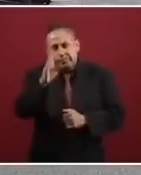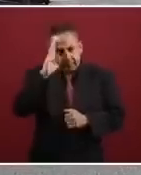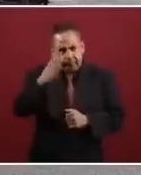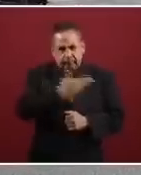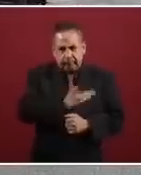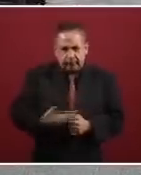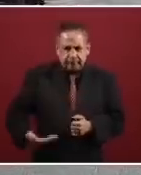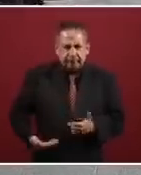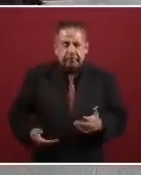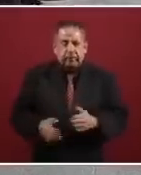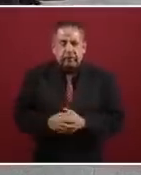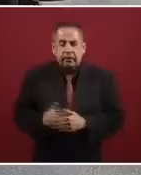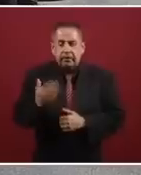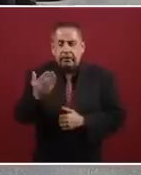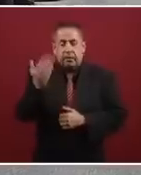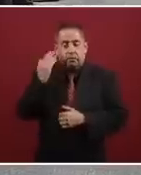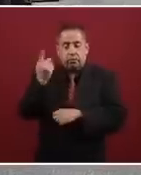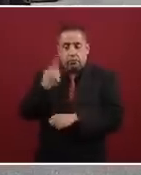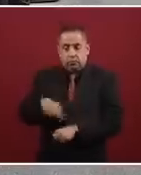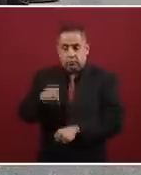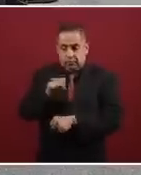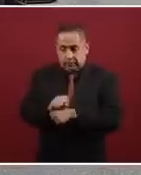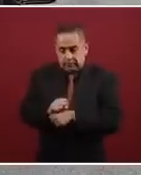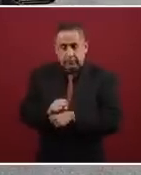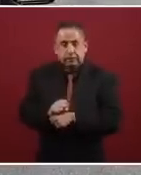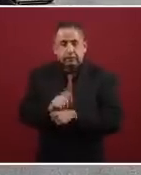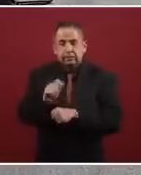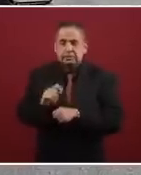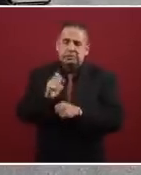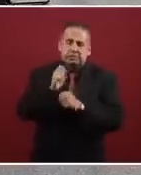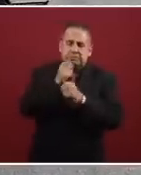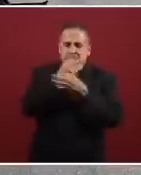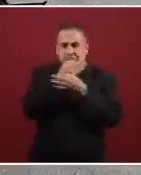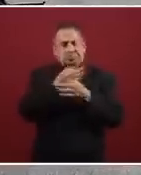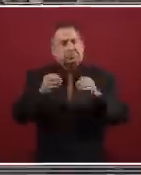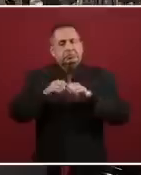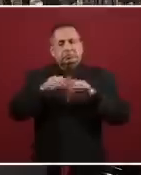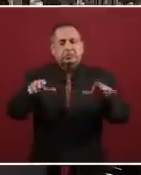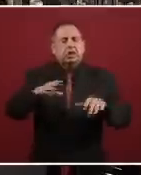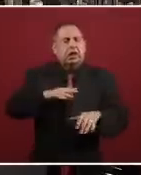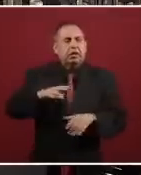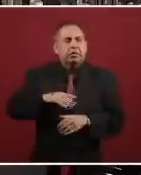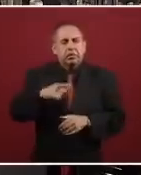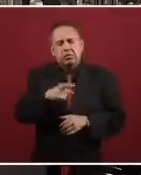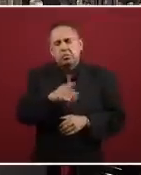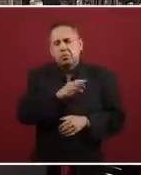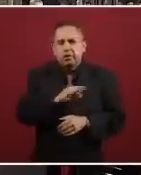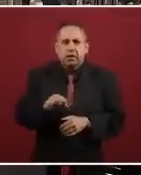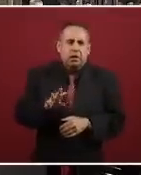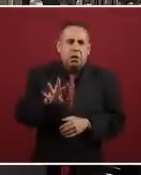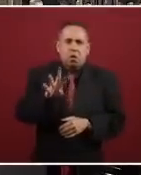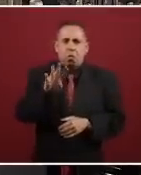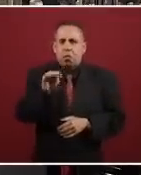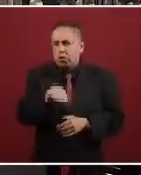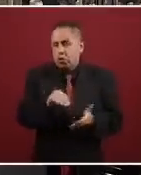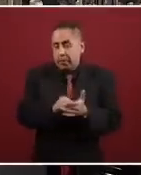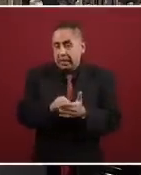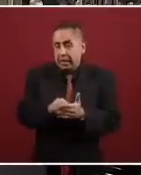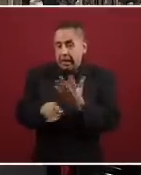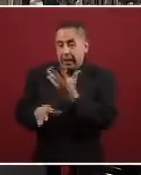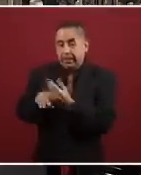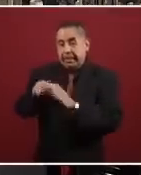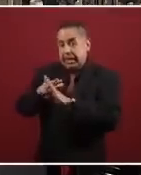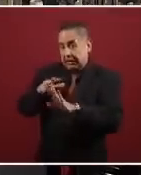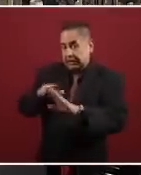Presidente, hasta la semana pasada se anunció que había un poco más de 4,000 migrantes